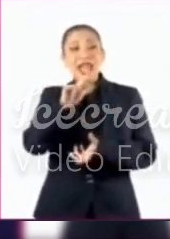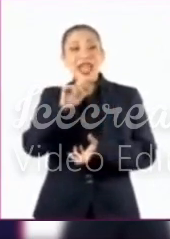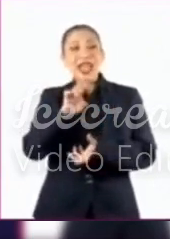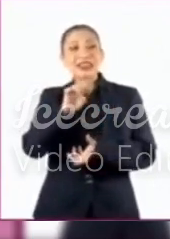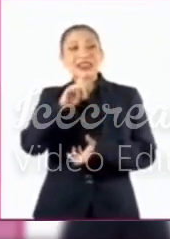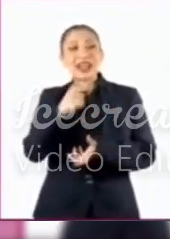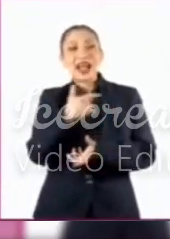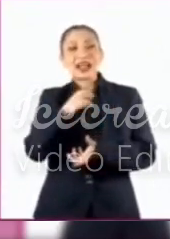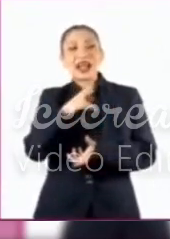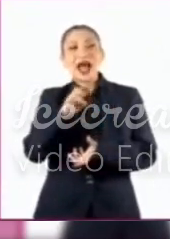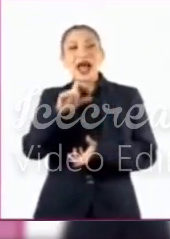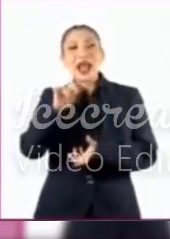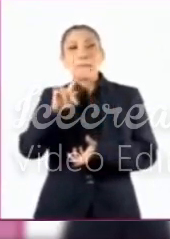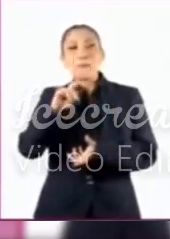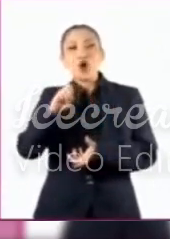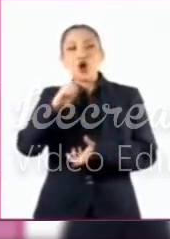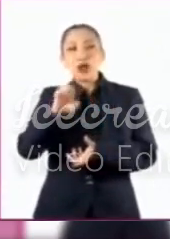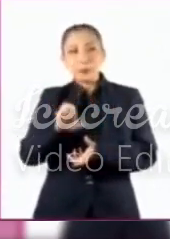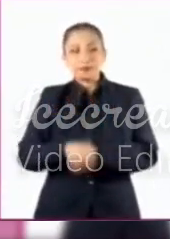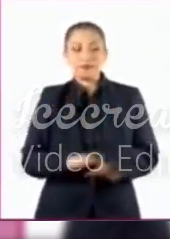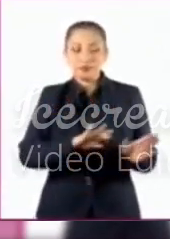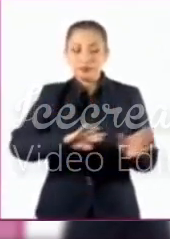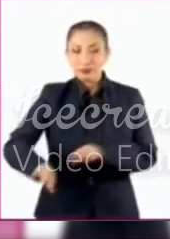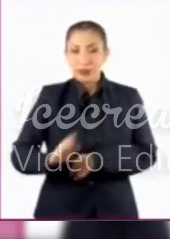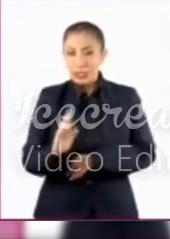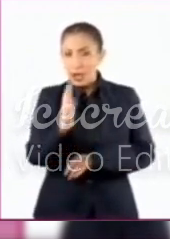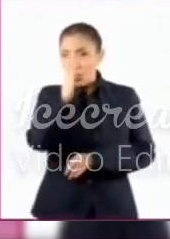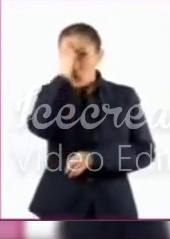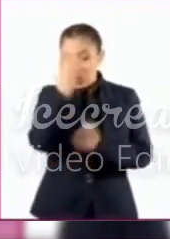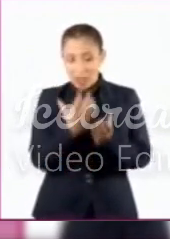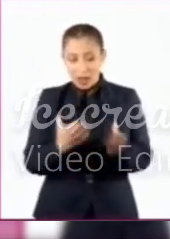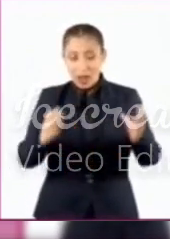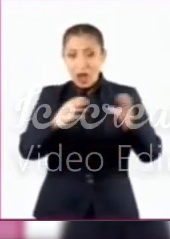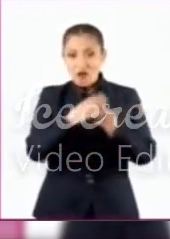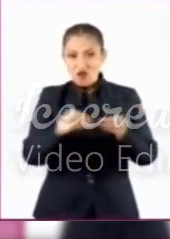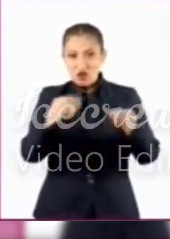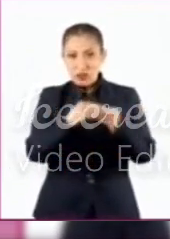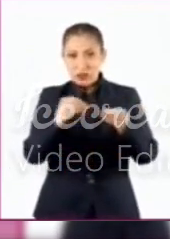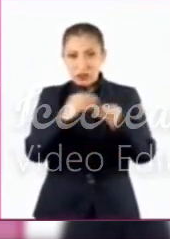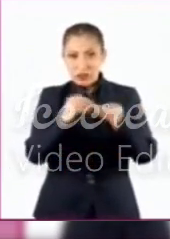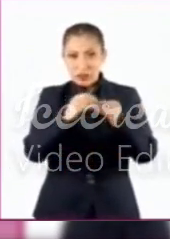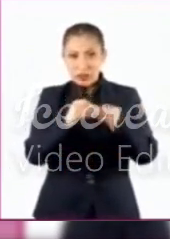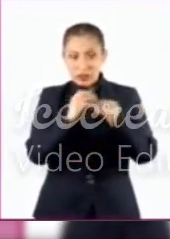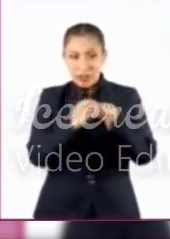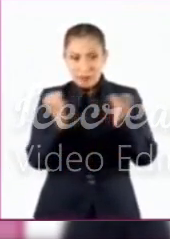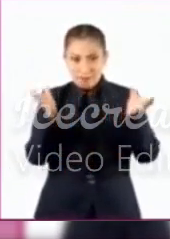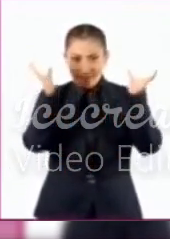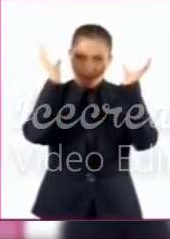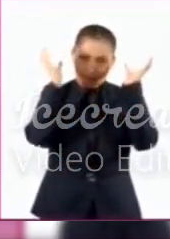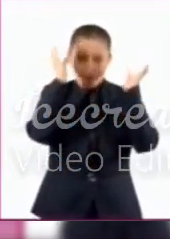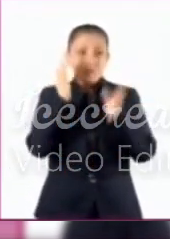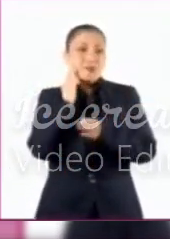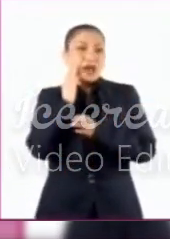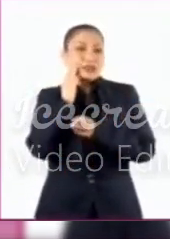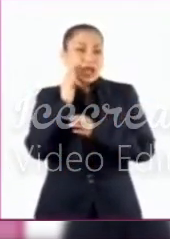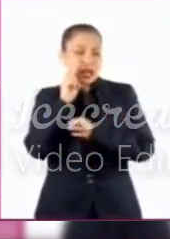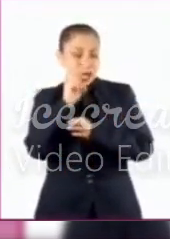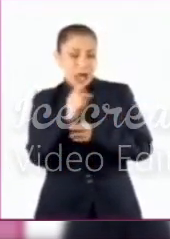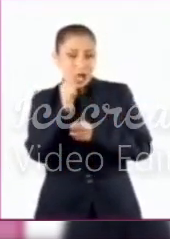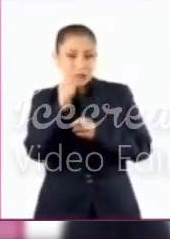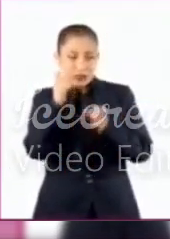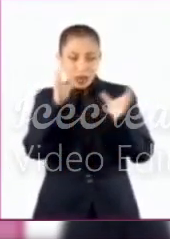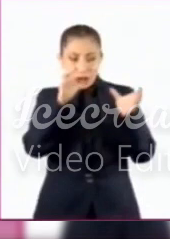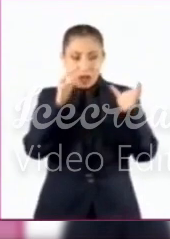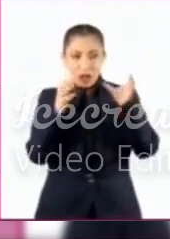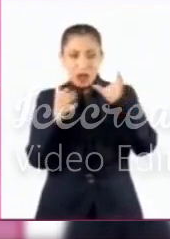Poe. Recordé entonces que en un frutero que llevaba sobre la cabeza una gran cesta de manzanas, había estado a punto